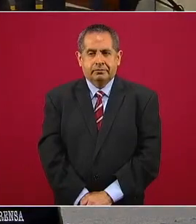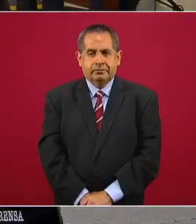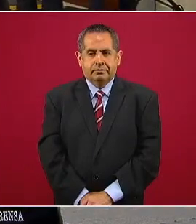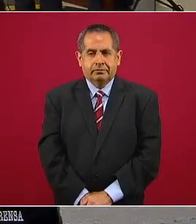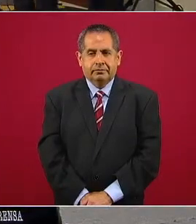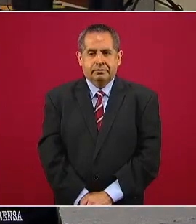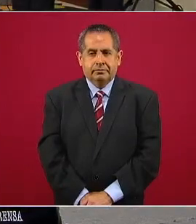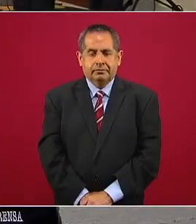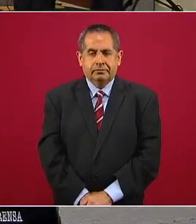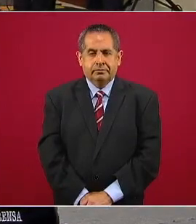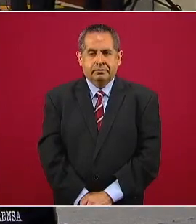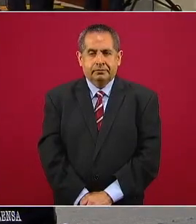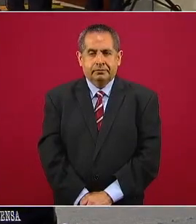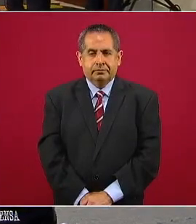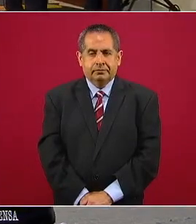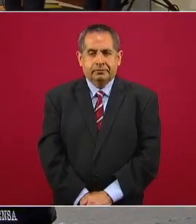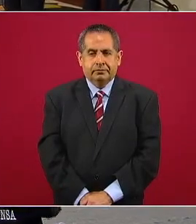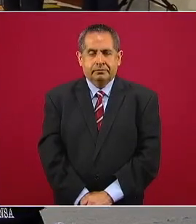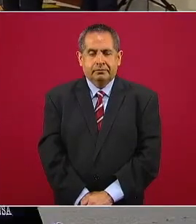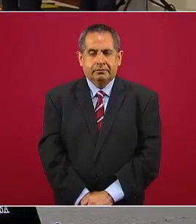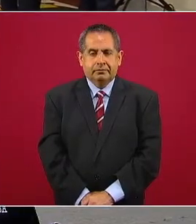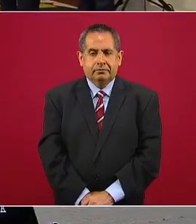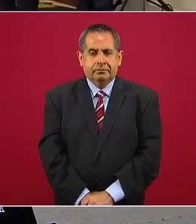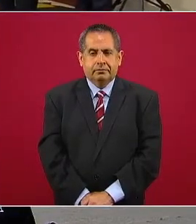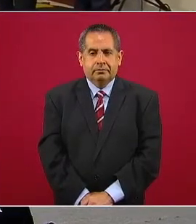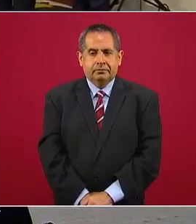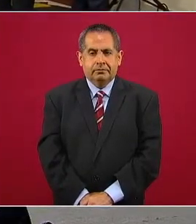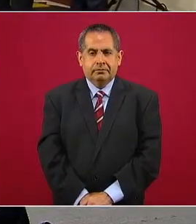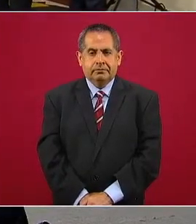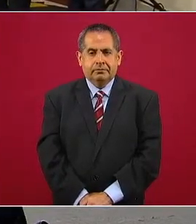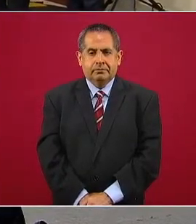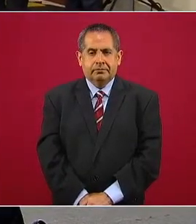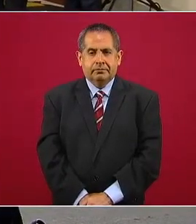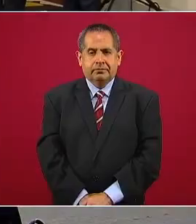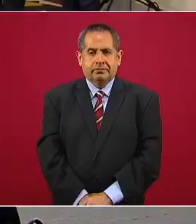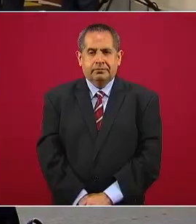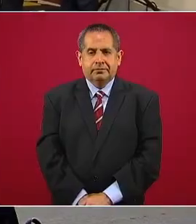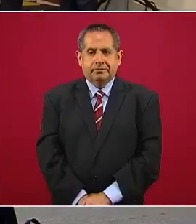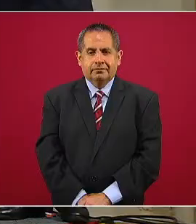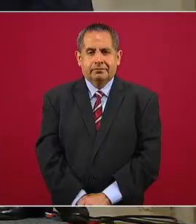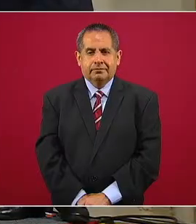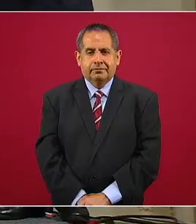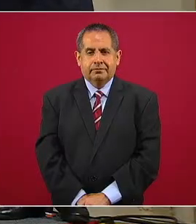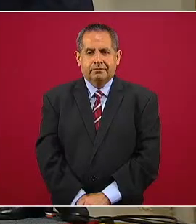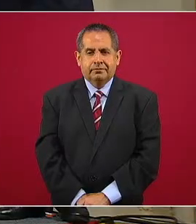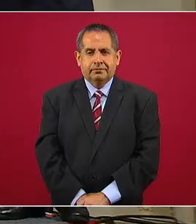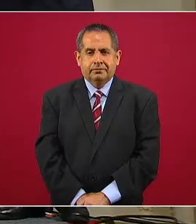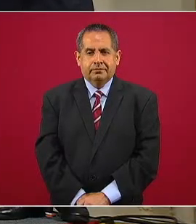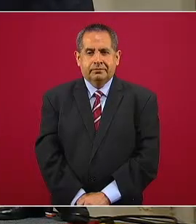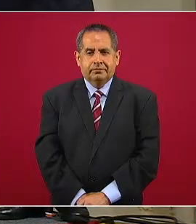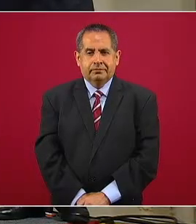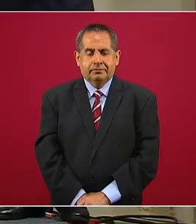Es que quedó atrás. Ándele. Ándele, ella se ve consentido.